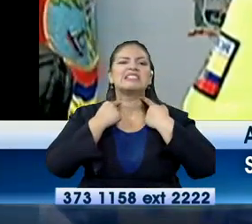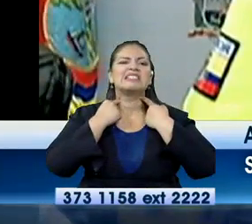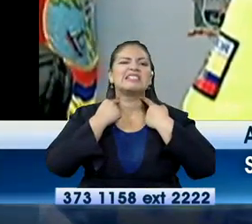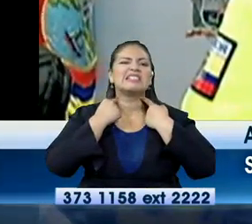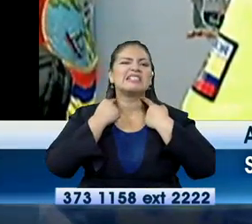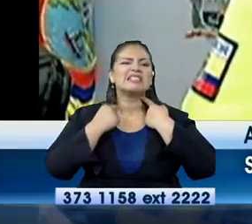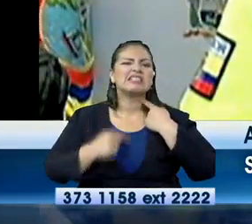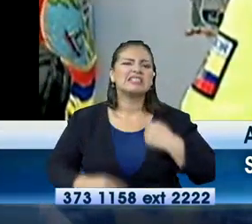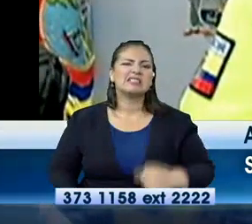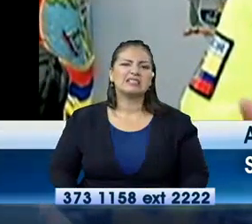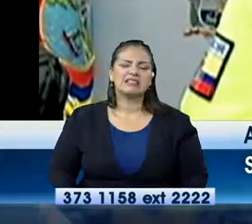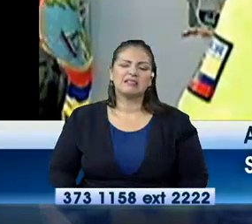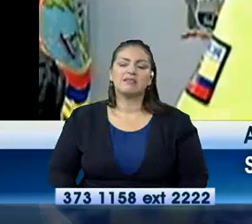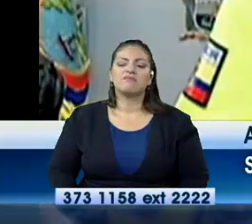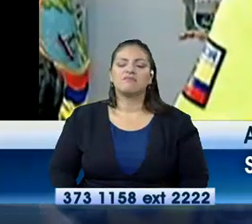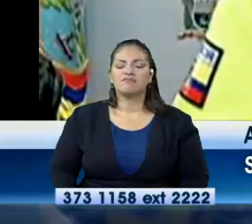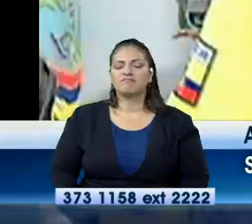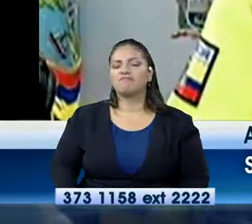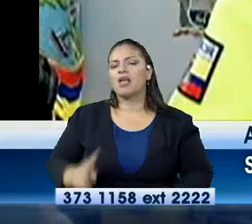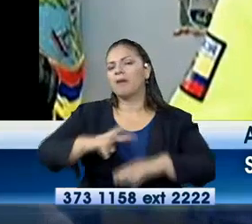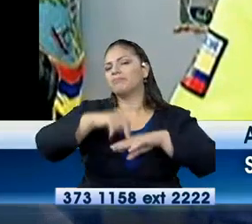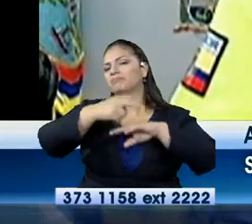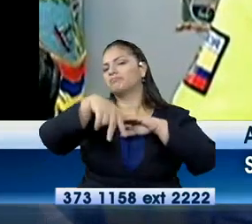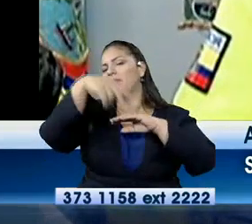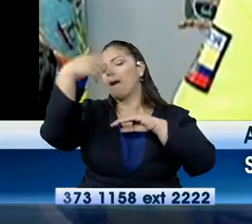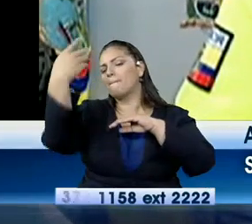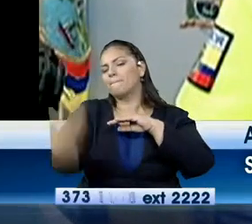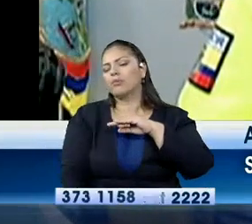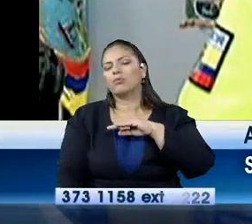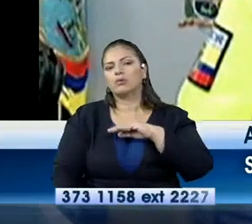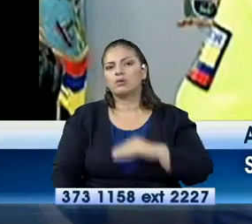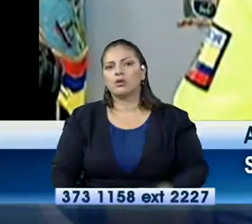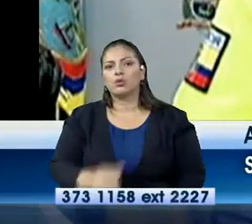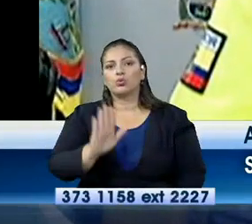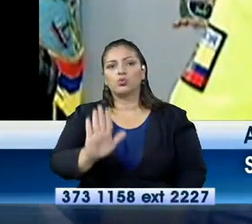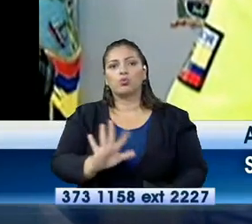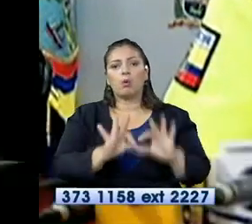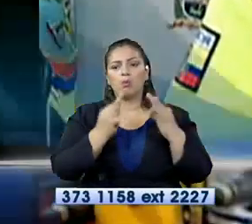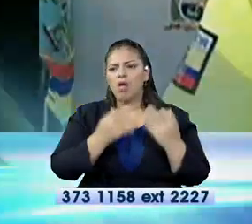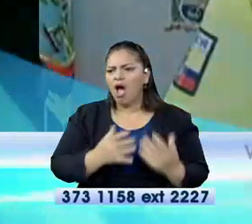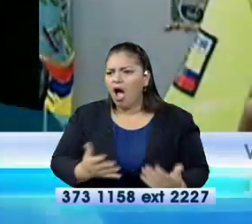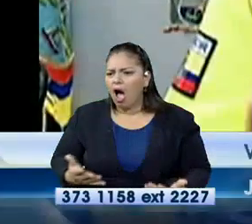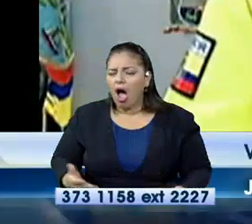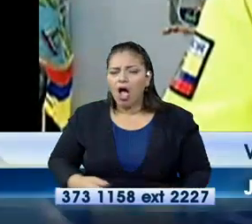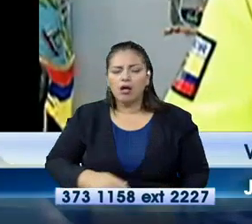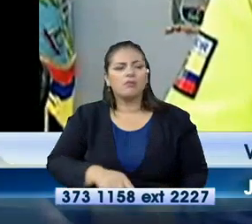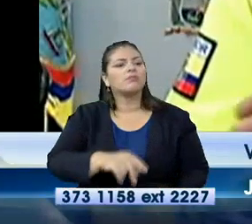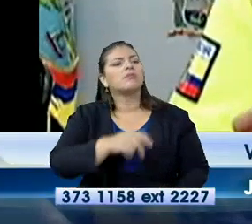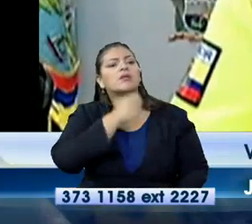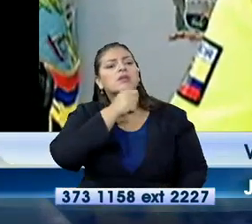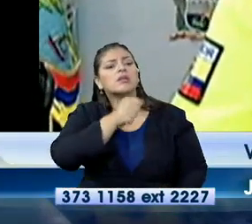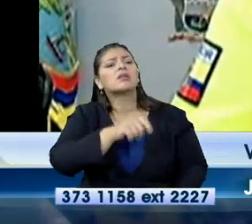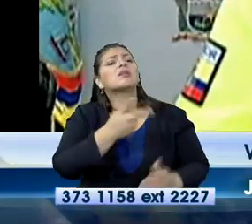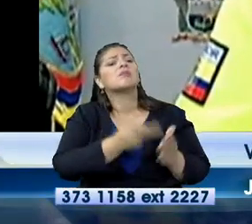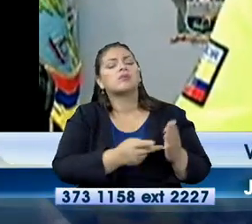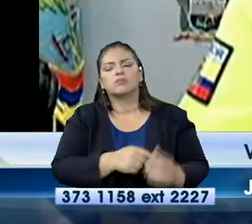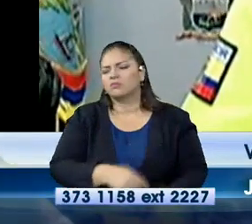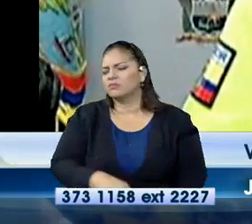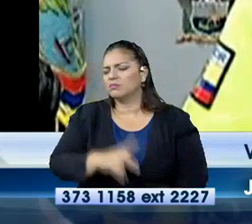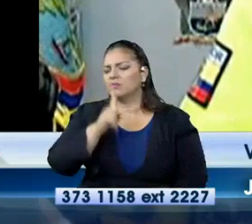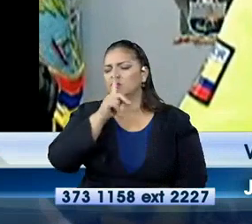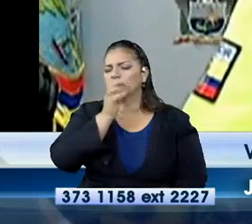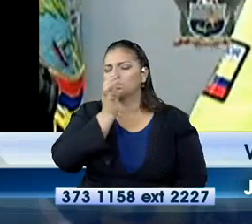unas cartas como evidencia exculpatorias donde él ya pide disculpas a los familiares por la decisión que va a